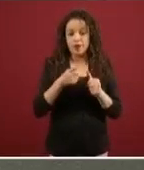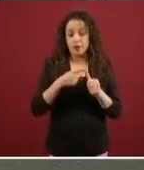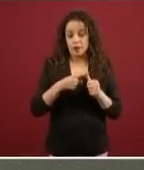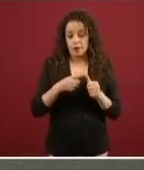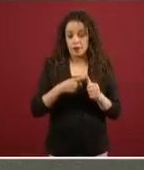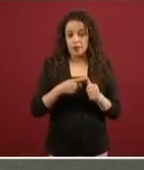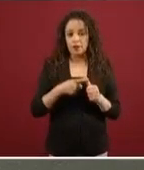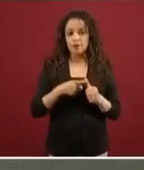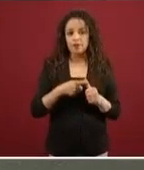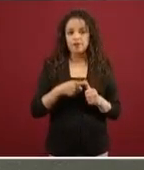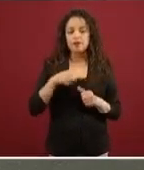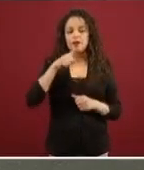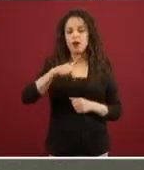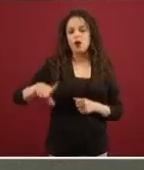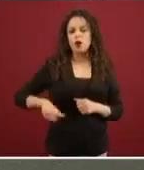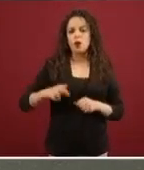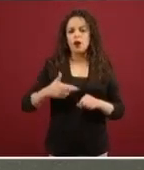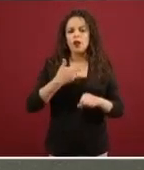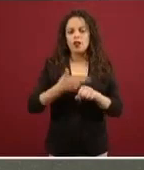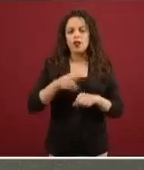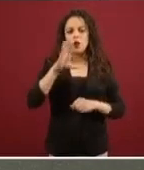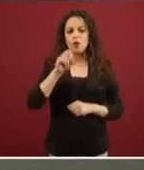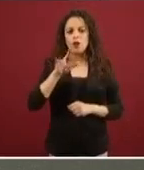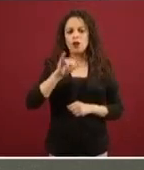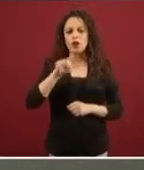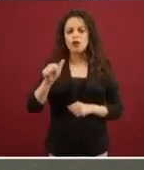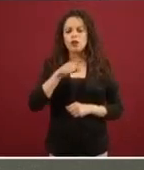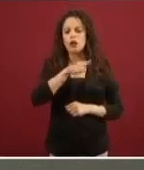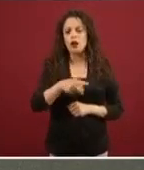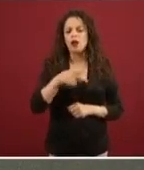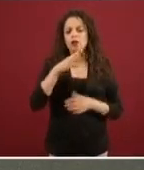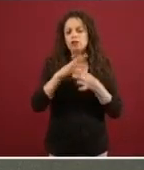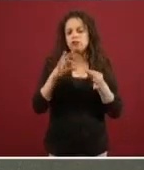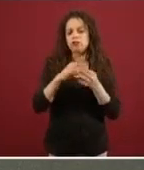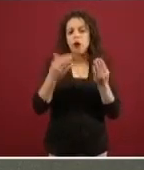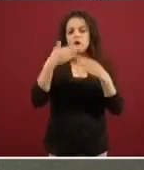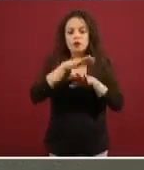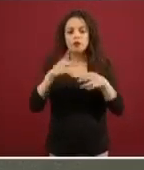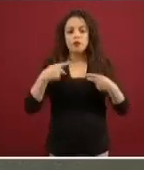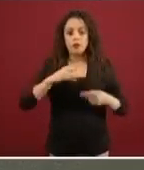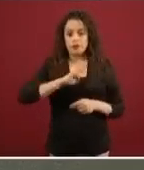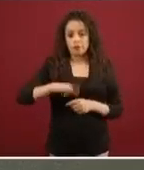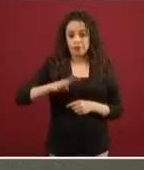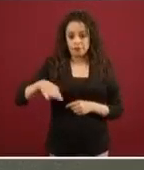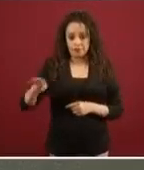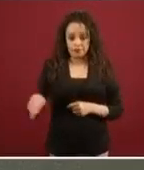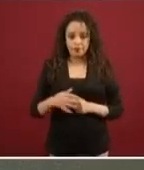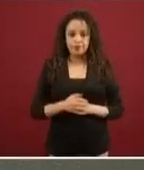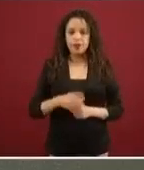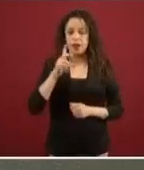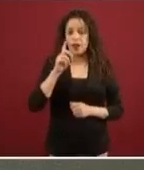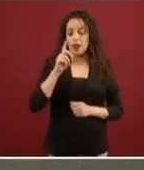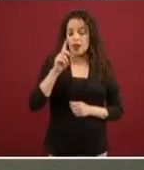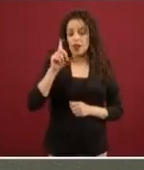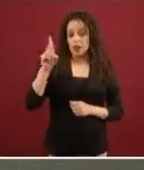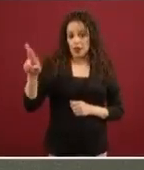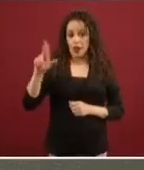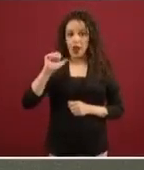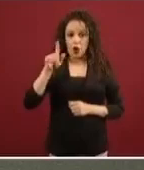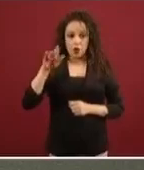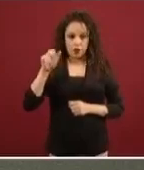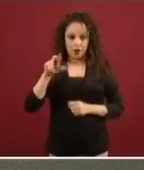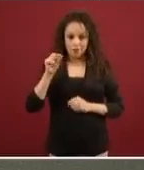el gobernador Bonilla con respecto a los decesos. Hace un minuto el doctor Alomía nos hizo una explicación, pero si nos pudiera